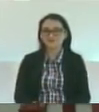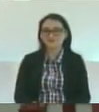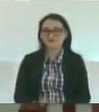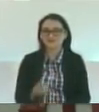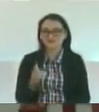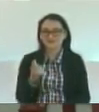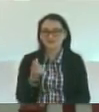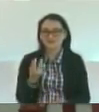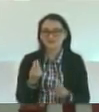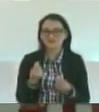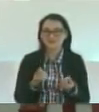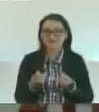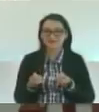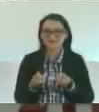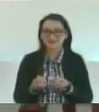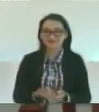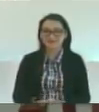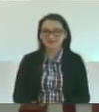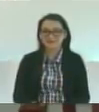Venezuela.